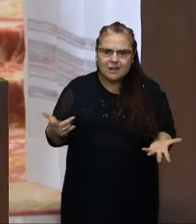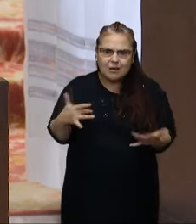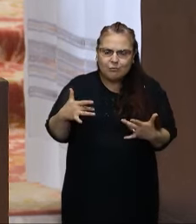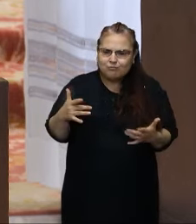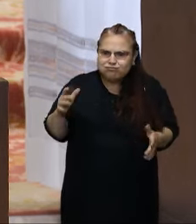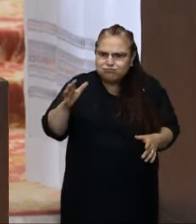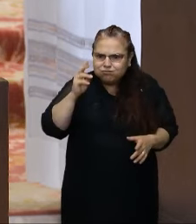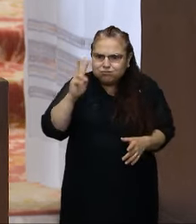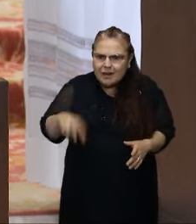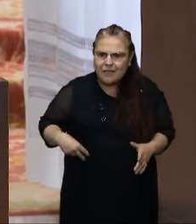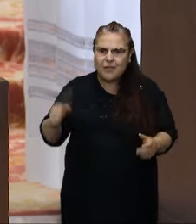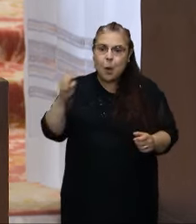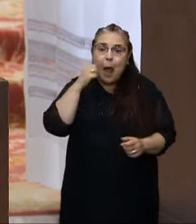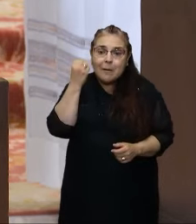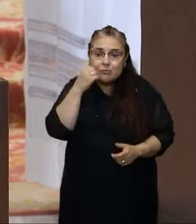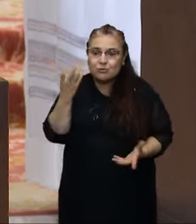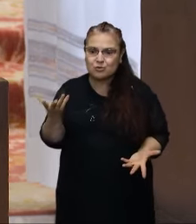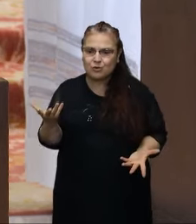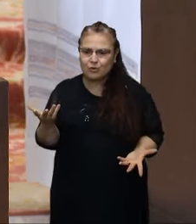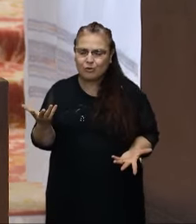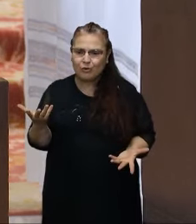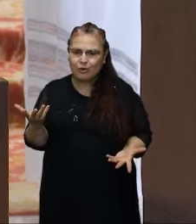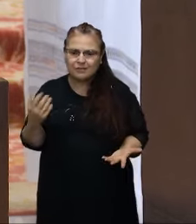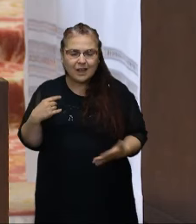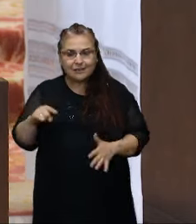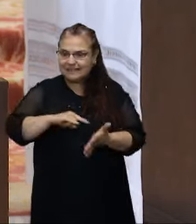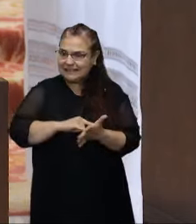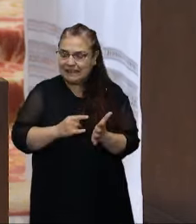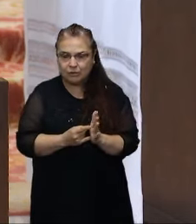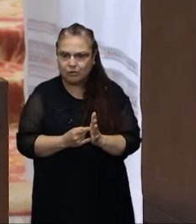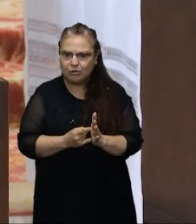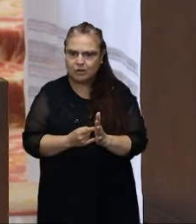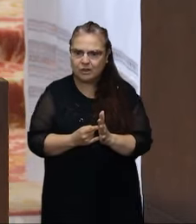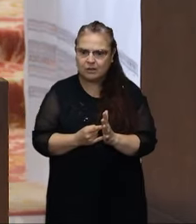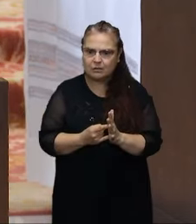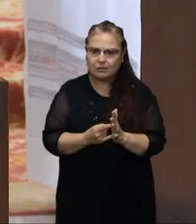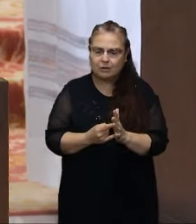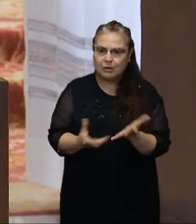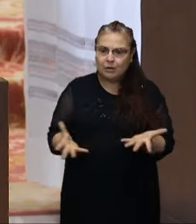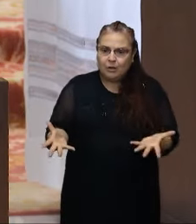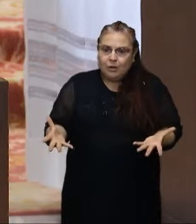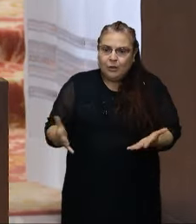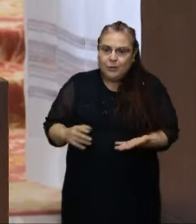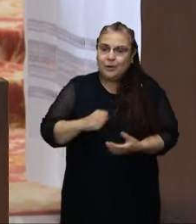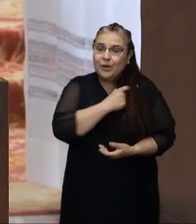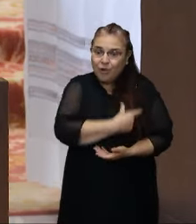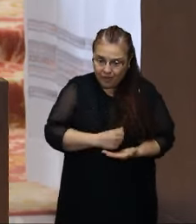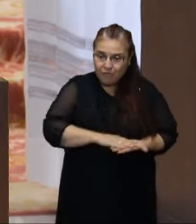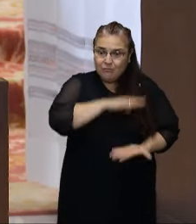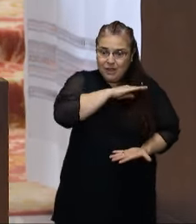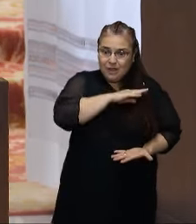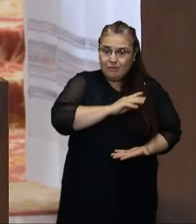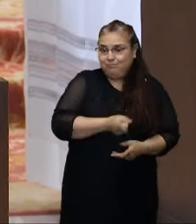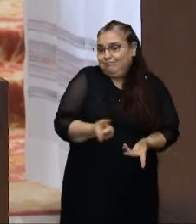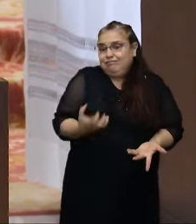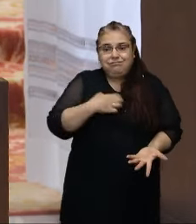un verdadero abuso de tanta tecnología que no puede llenar el corazón y que lleva muchas veces al